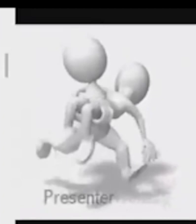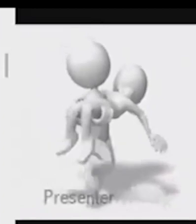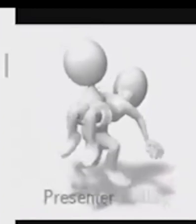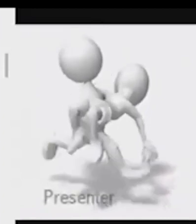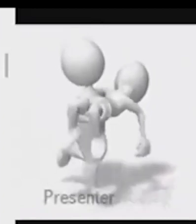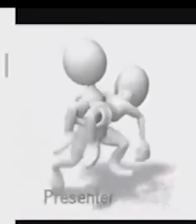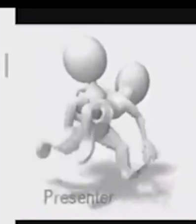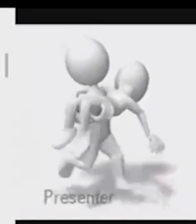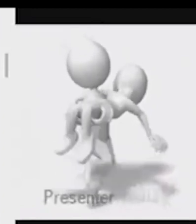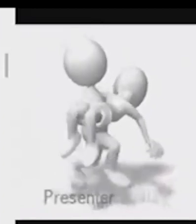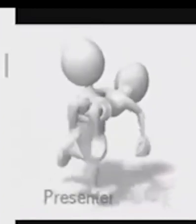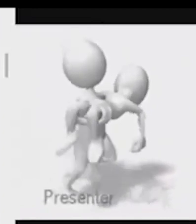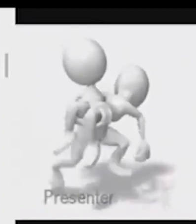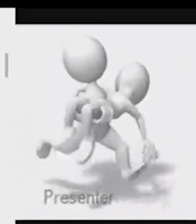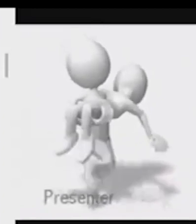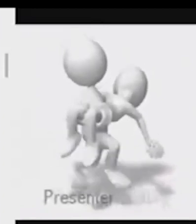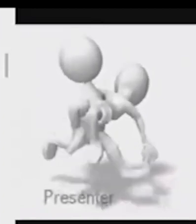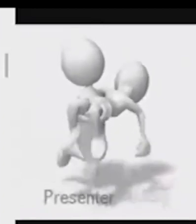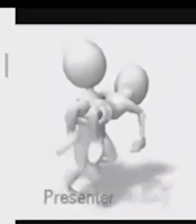en un síncope